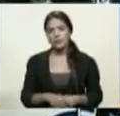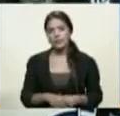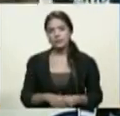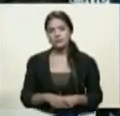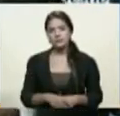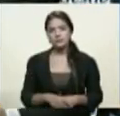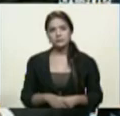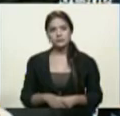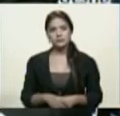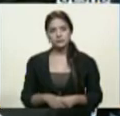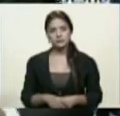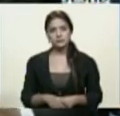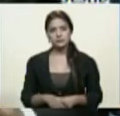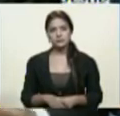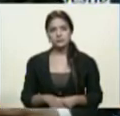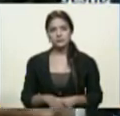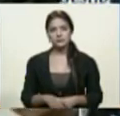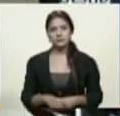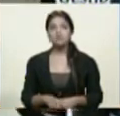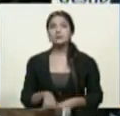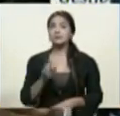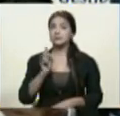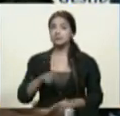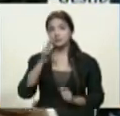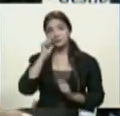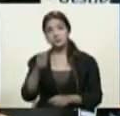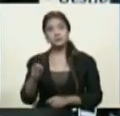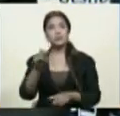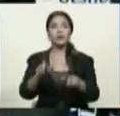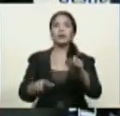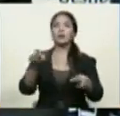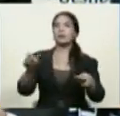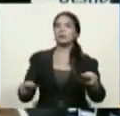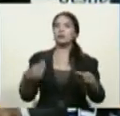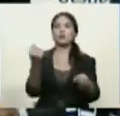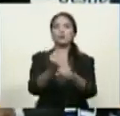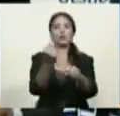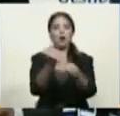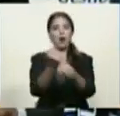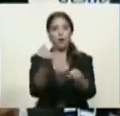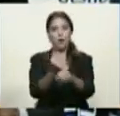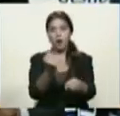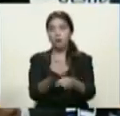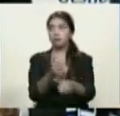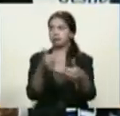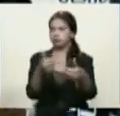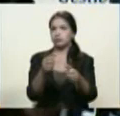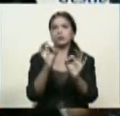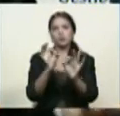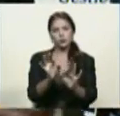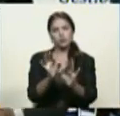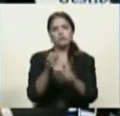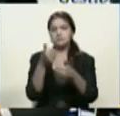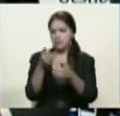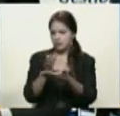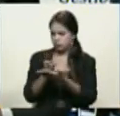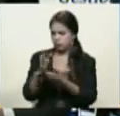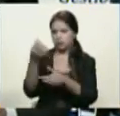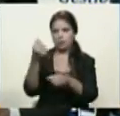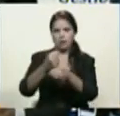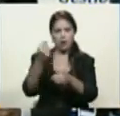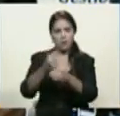decirlo así también premiar a quienes en su trabajo lo hagan de manera muy honesta como